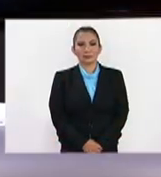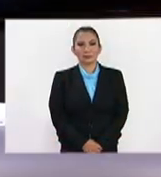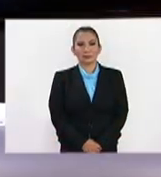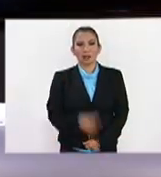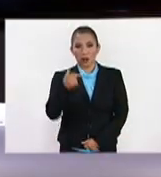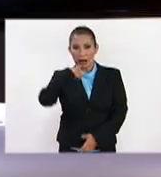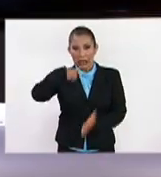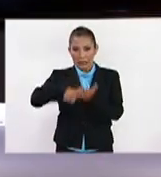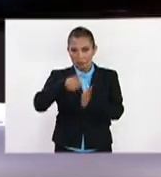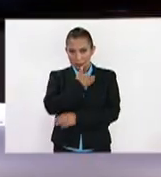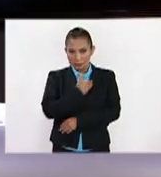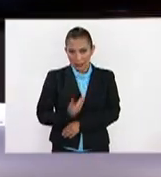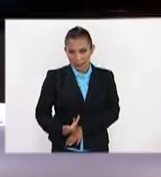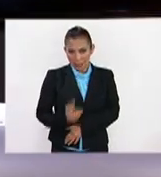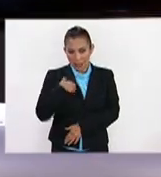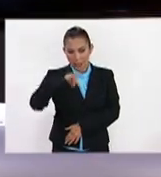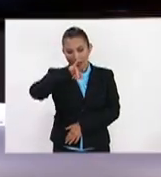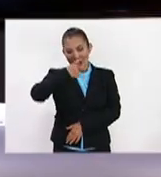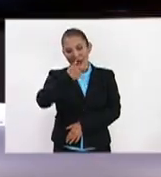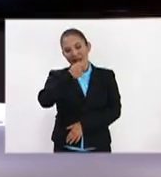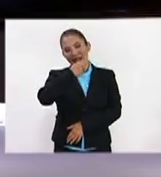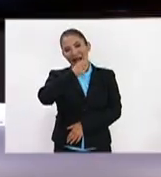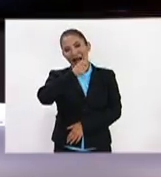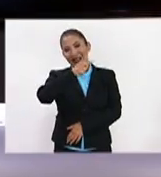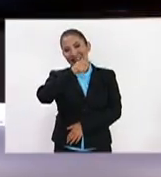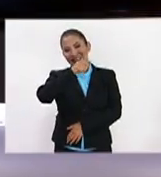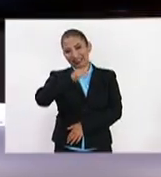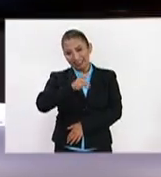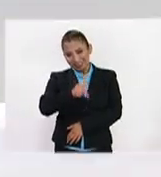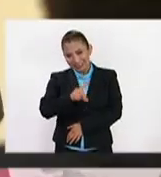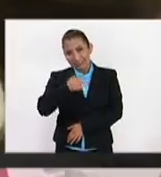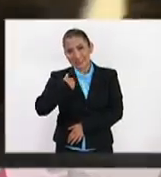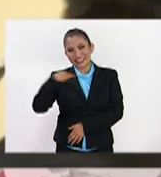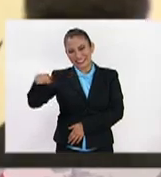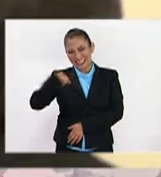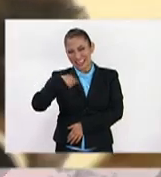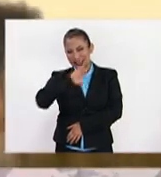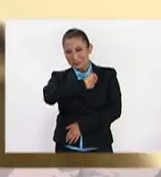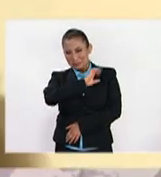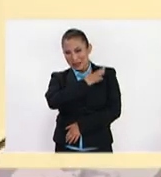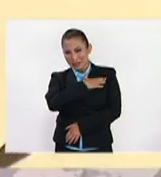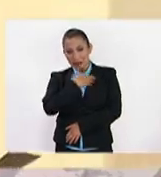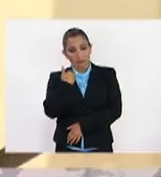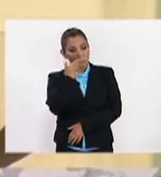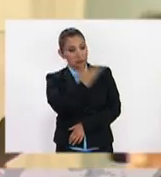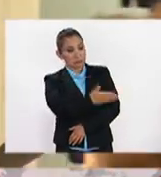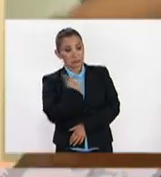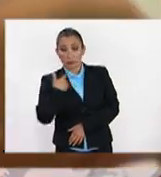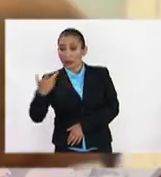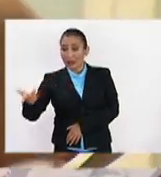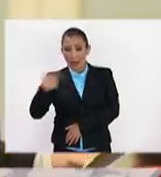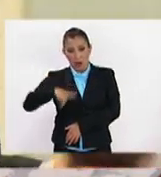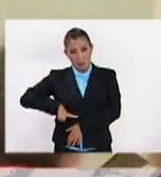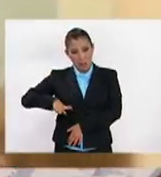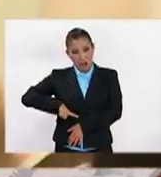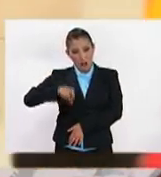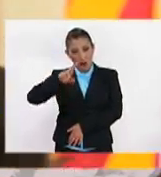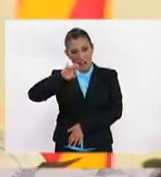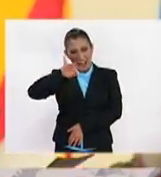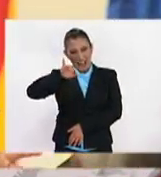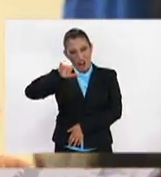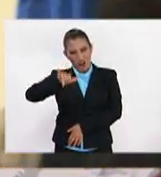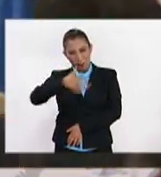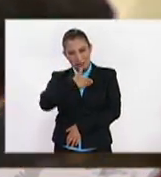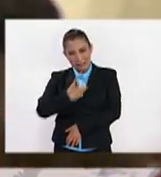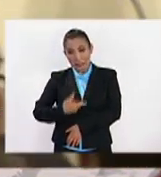Con una carta, el presidente de la Generalitat, Carles Puigdemont, respondió al requerimiento del gobierno de Mariano Rajoy, en el que